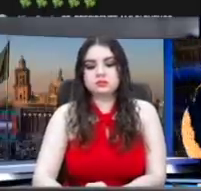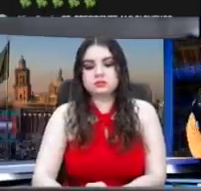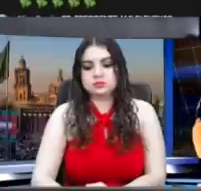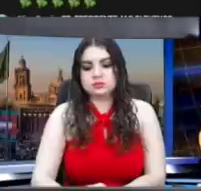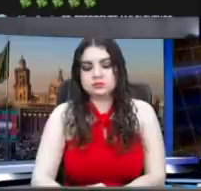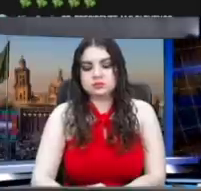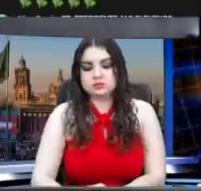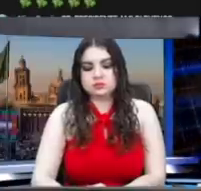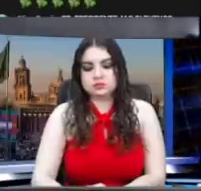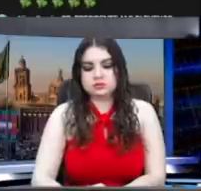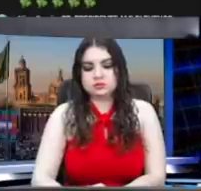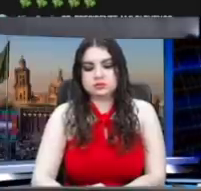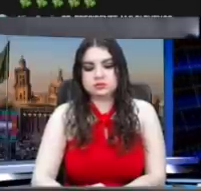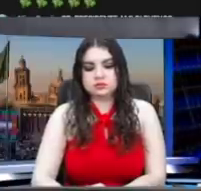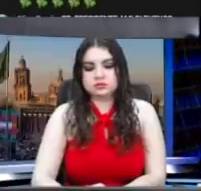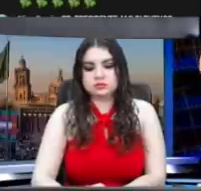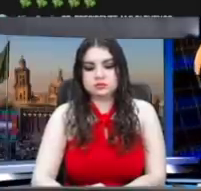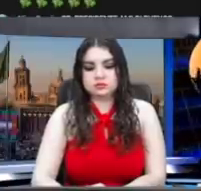en